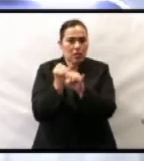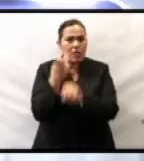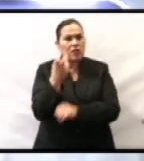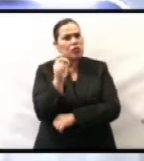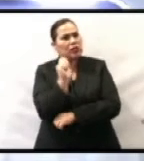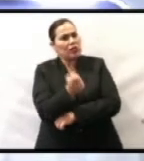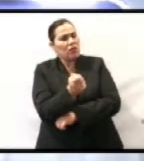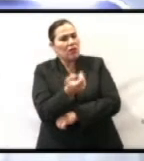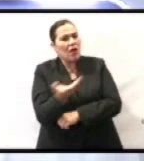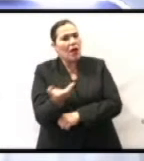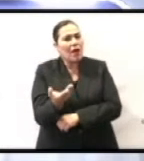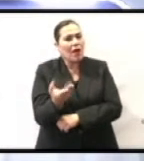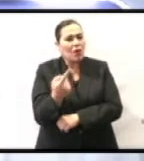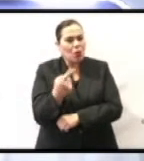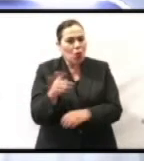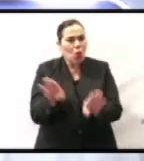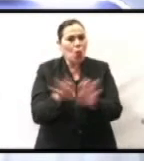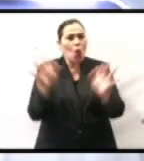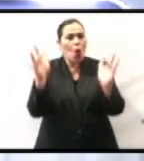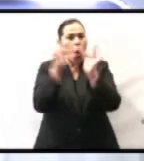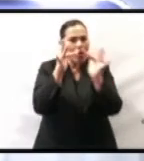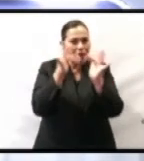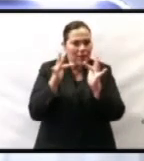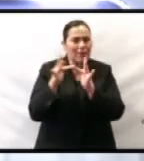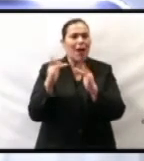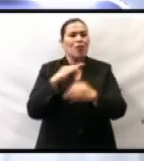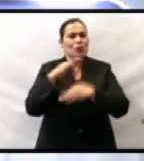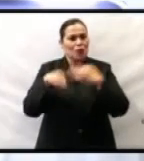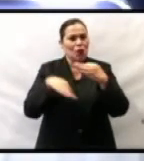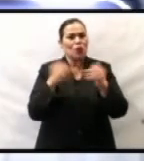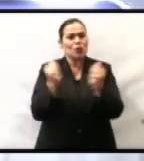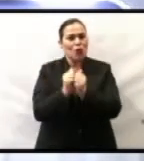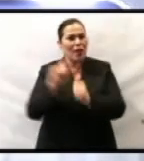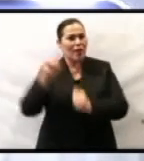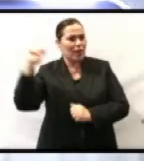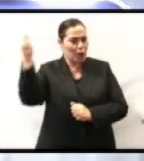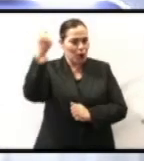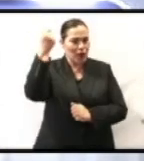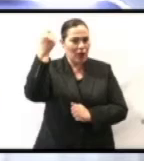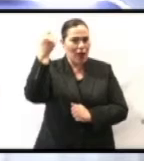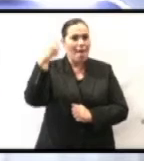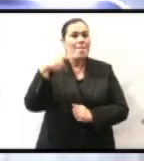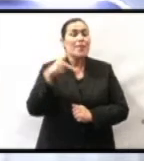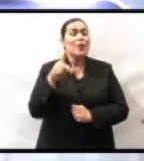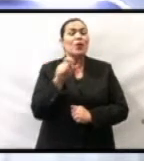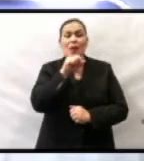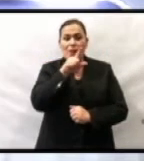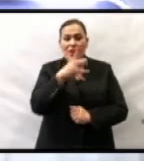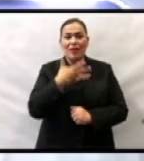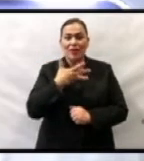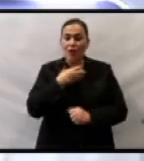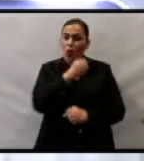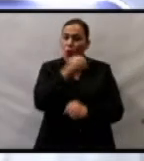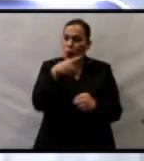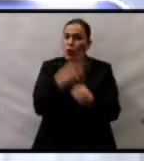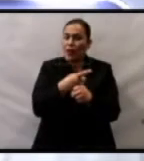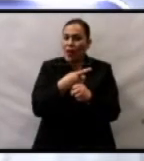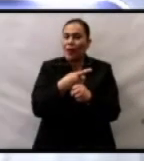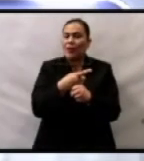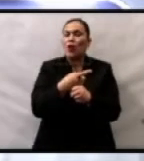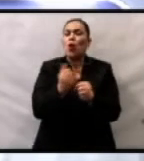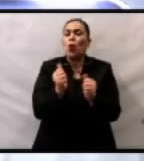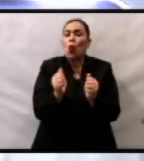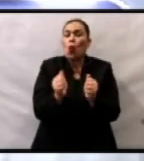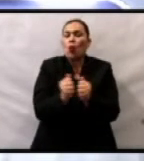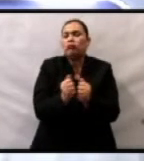estar conectado de las tecnologías, sino el tener probablemente la oportunidad y sobre todo como